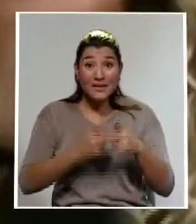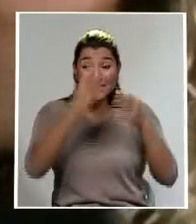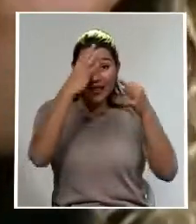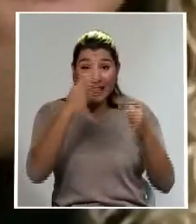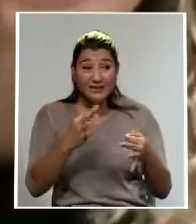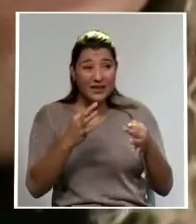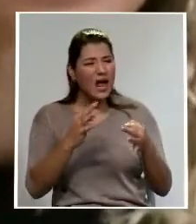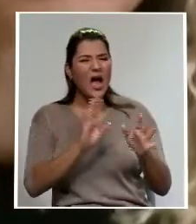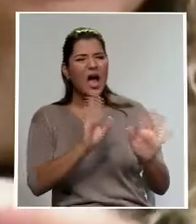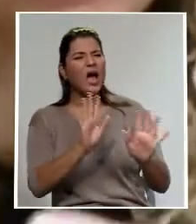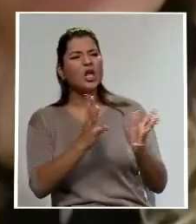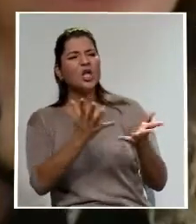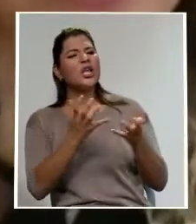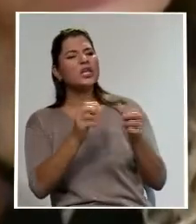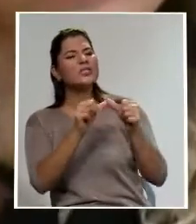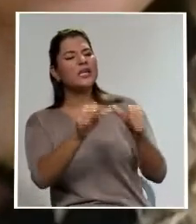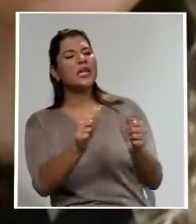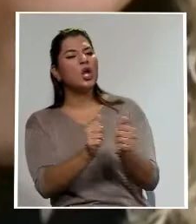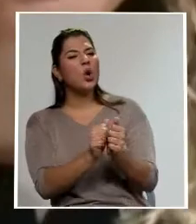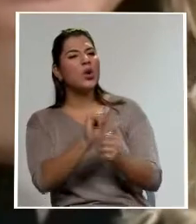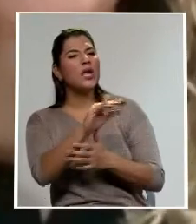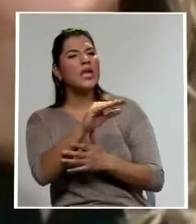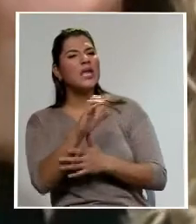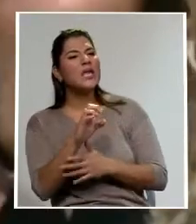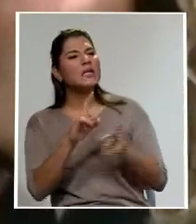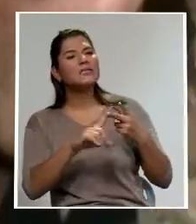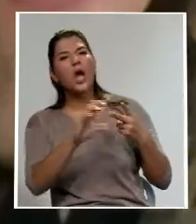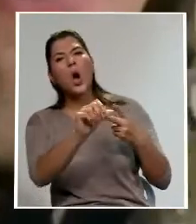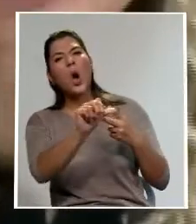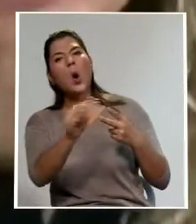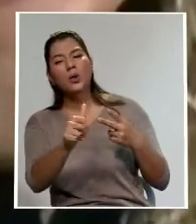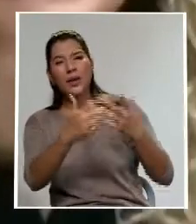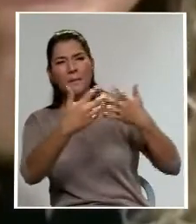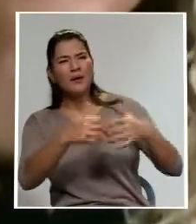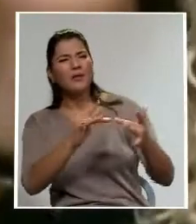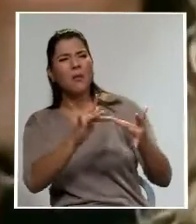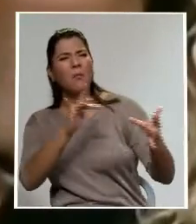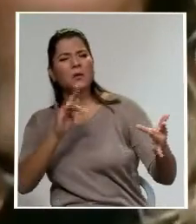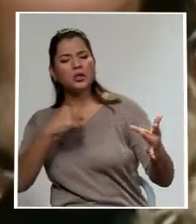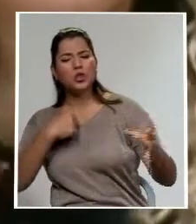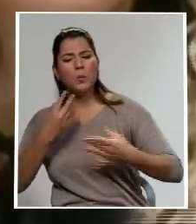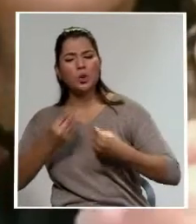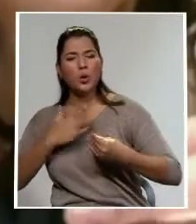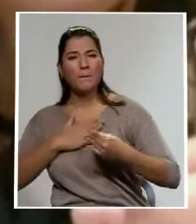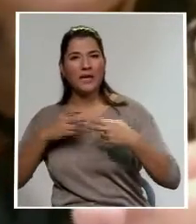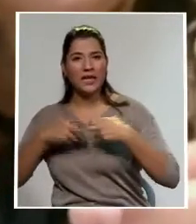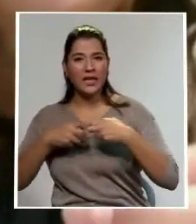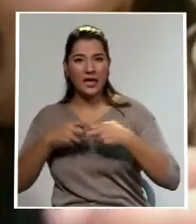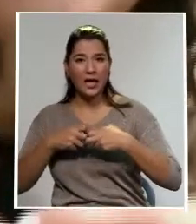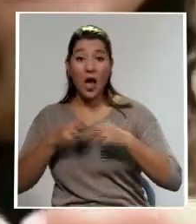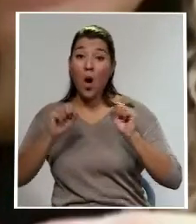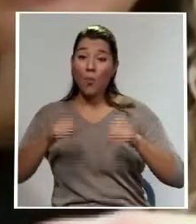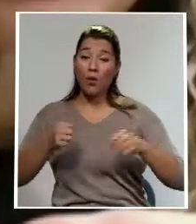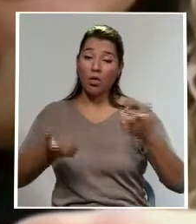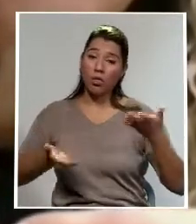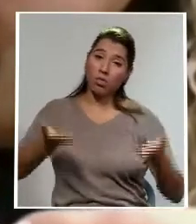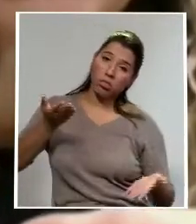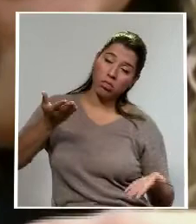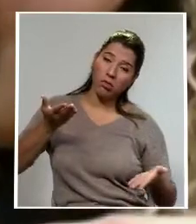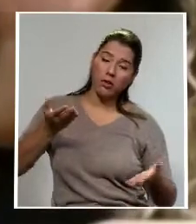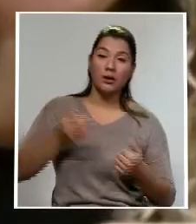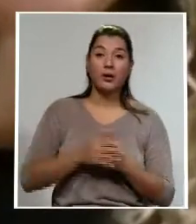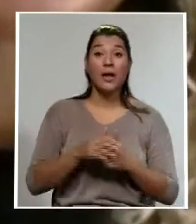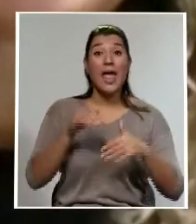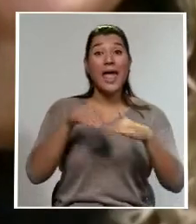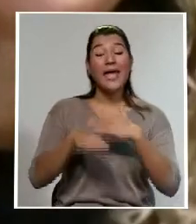que nos va a tocar a los demás asumir ese costo, sino que puede producir esos desbalances. En diciembre